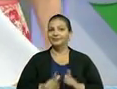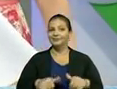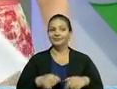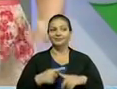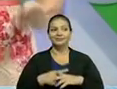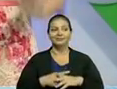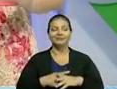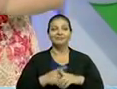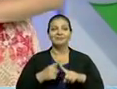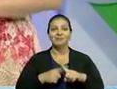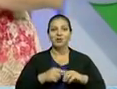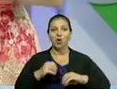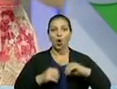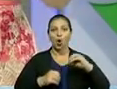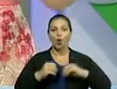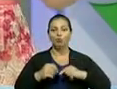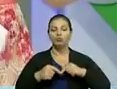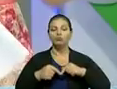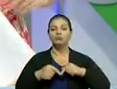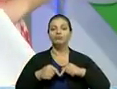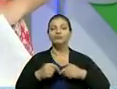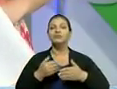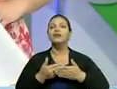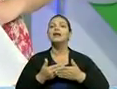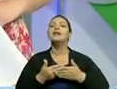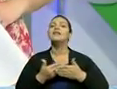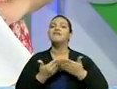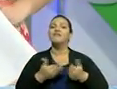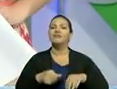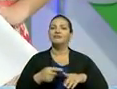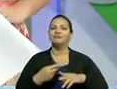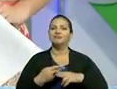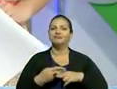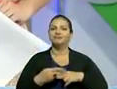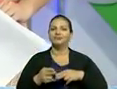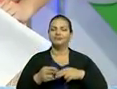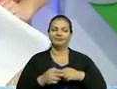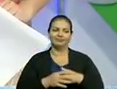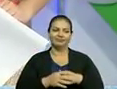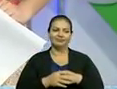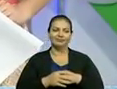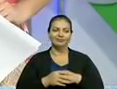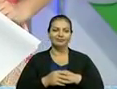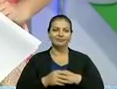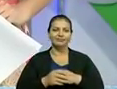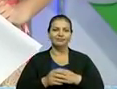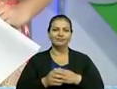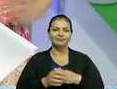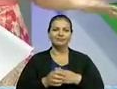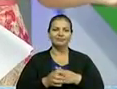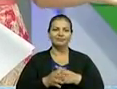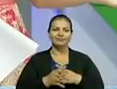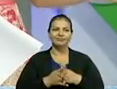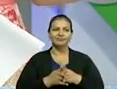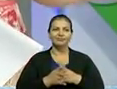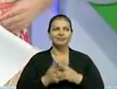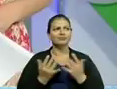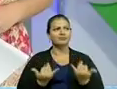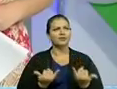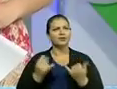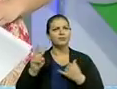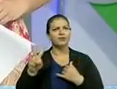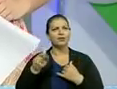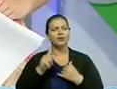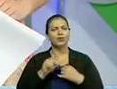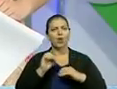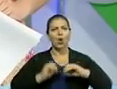sí falta poquito ya para su mes favorito. Para morir octubre, ¿no? Ya, claro, fue el 27 claro, de octubre. Esta semana termina